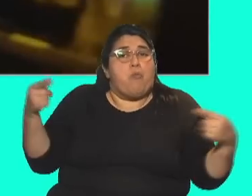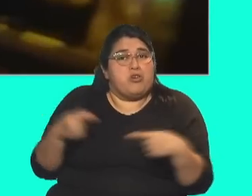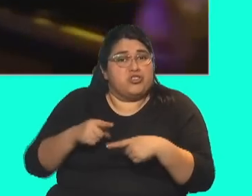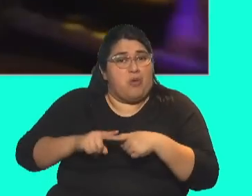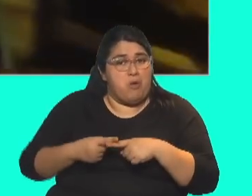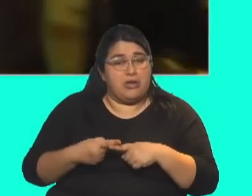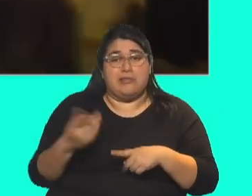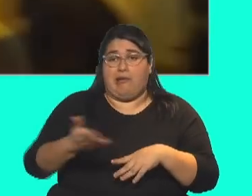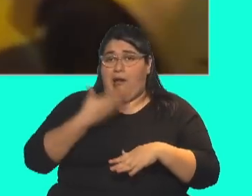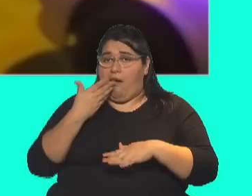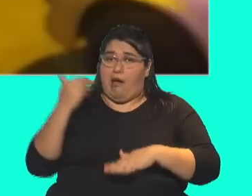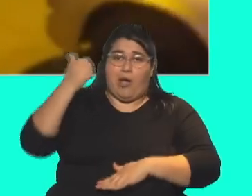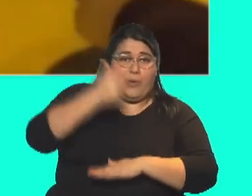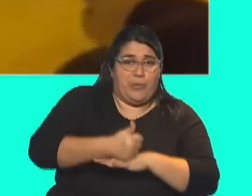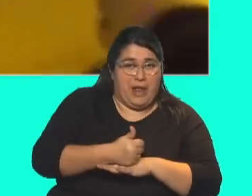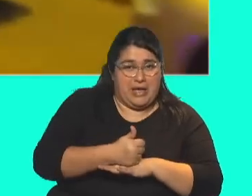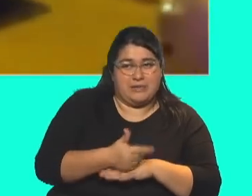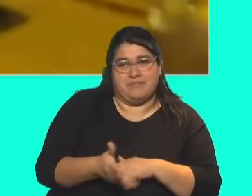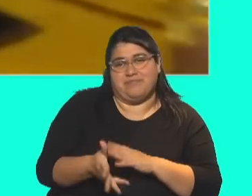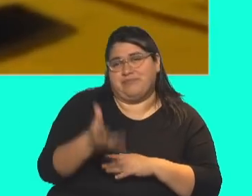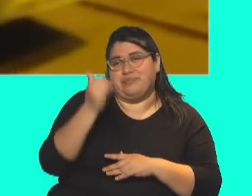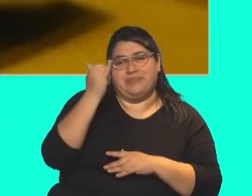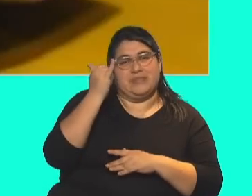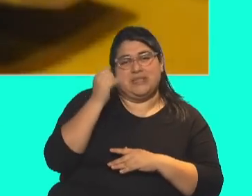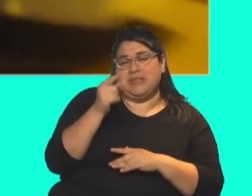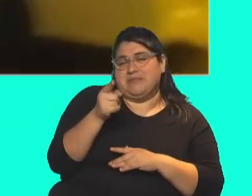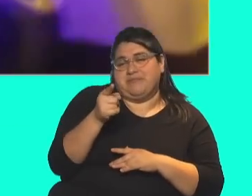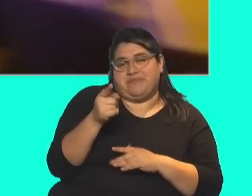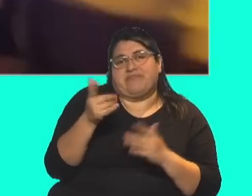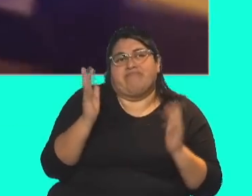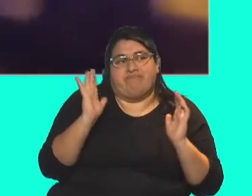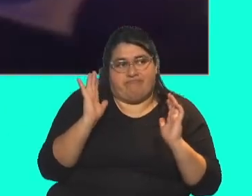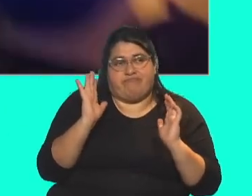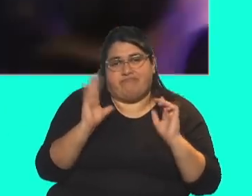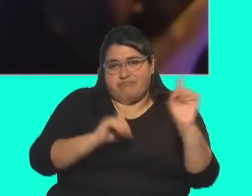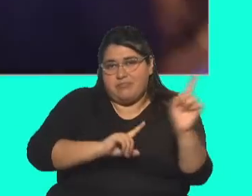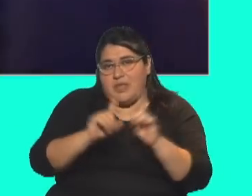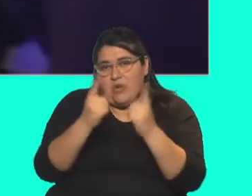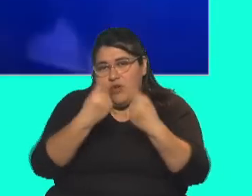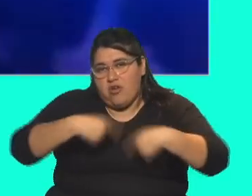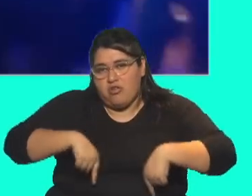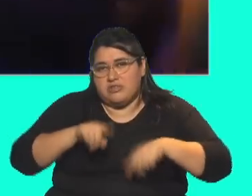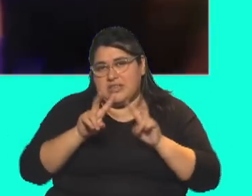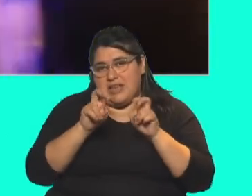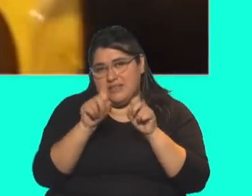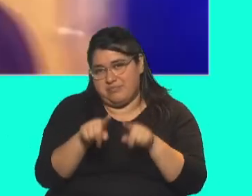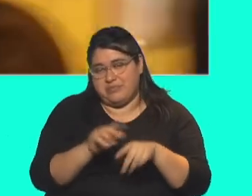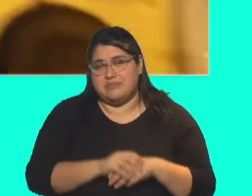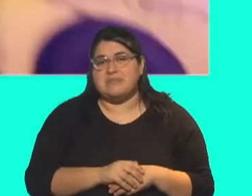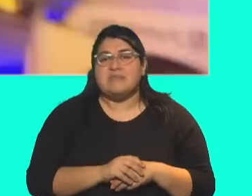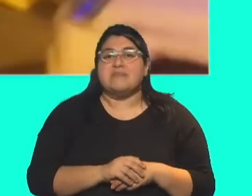muestra claramente que hay una sintonía fina con lo por lo menos algunas aristas de lo acontecido pero vuelvo a